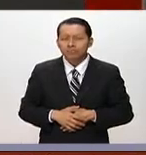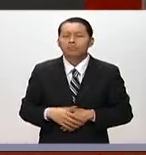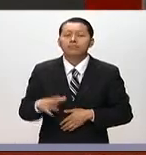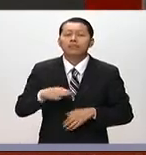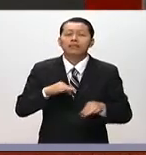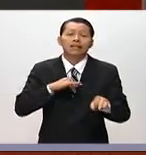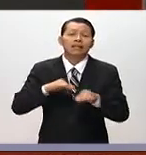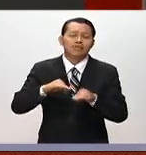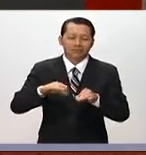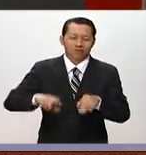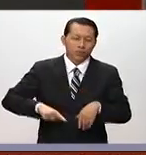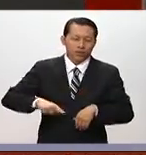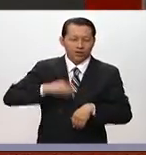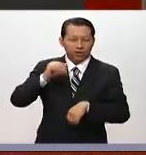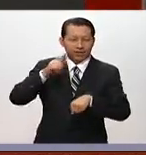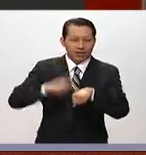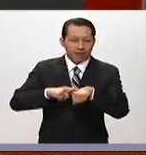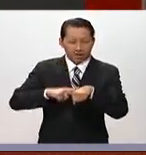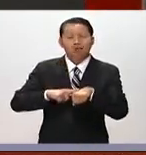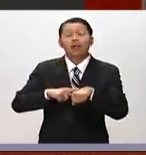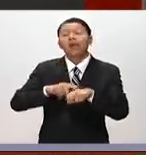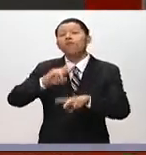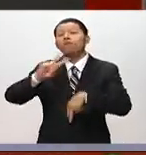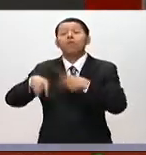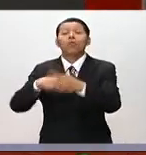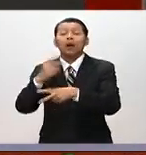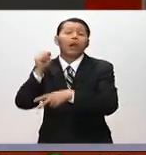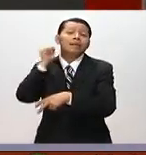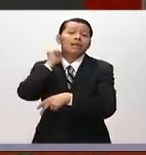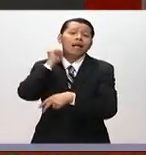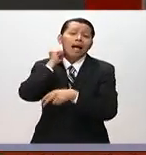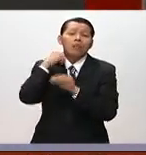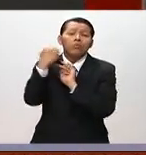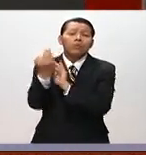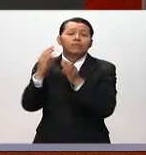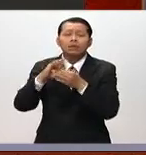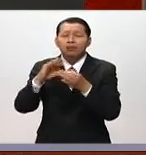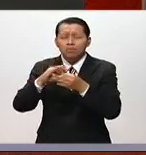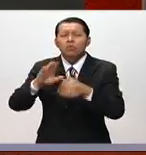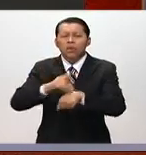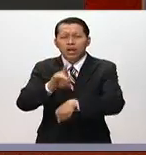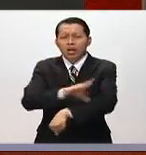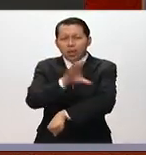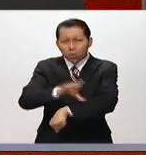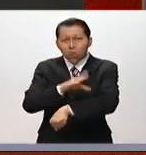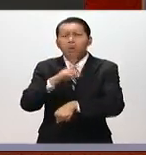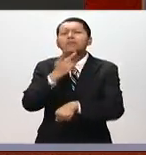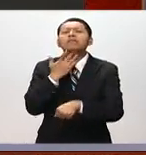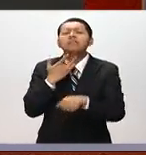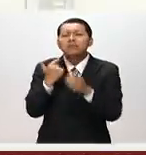Funcionarios federales acudieron al Senado para explicar por qué subió la luz y las gasolinas.